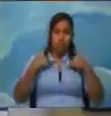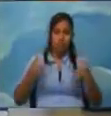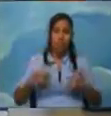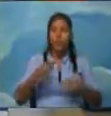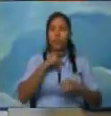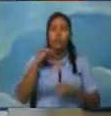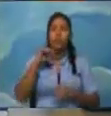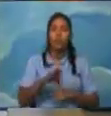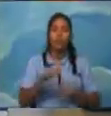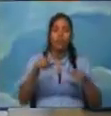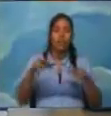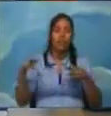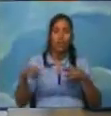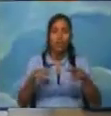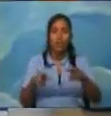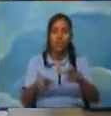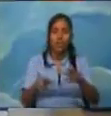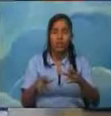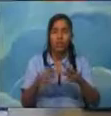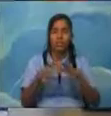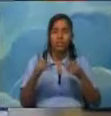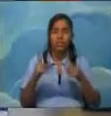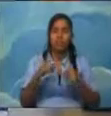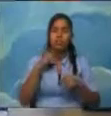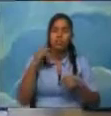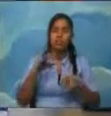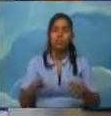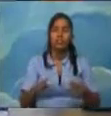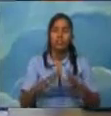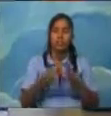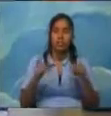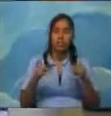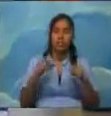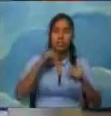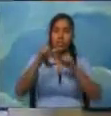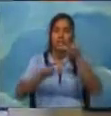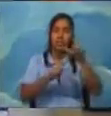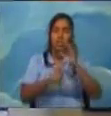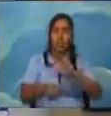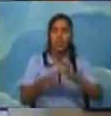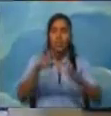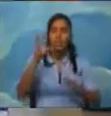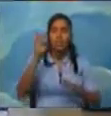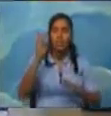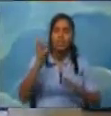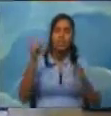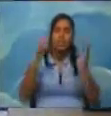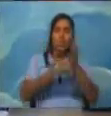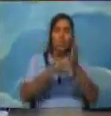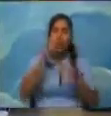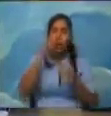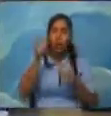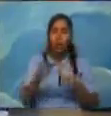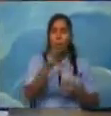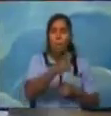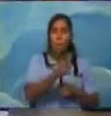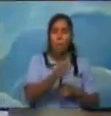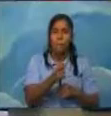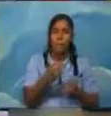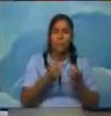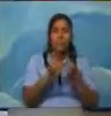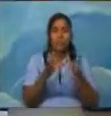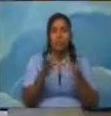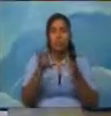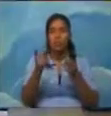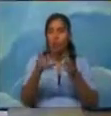durante 40 años. Se murió toda aquella generación, más de 600.000 hombres, sin contar